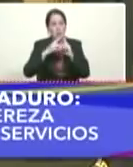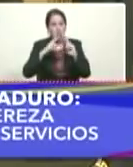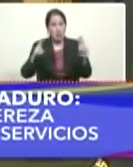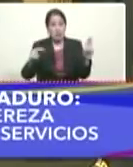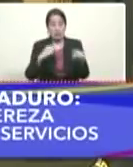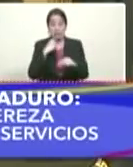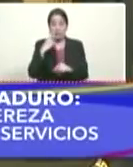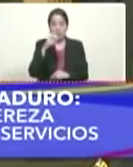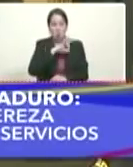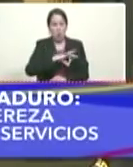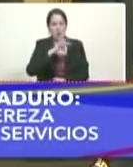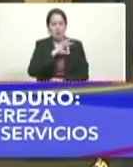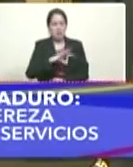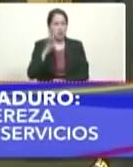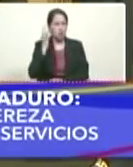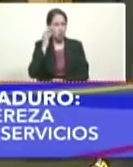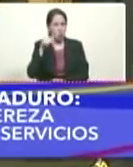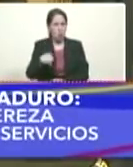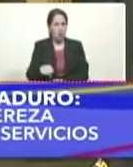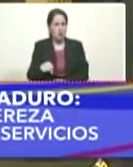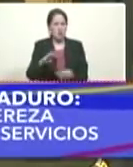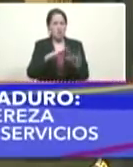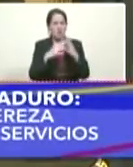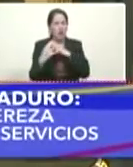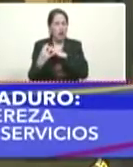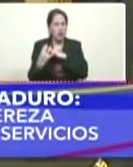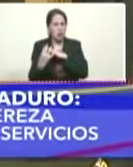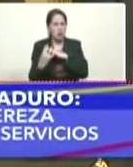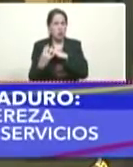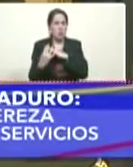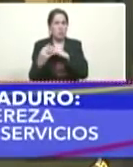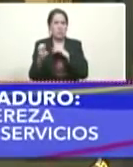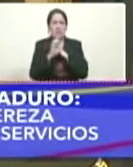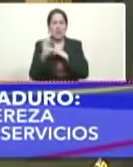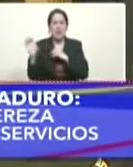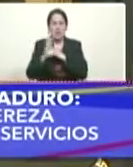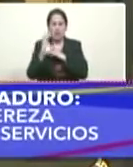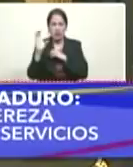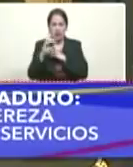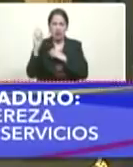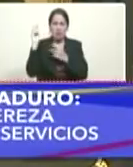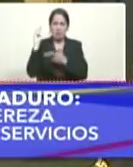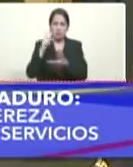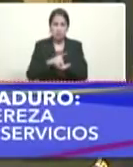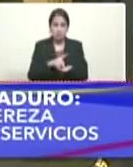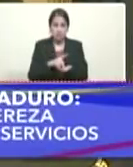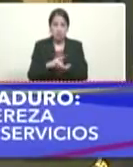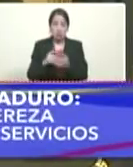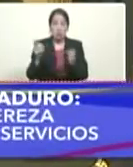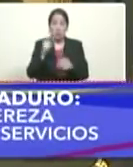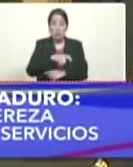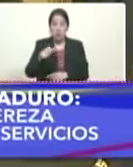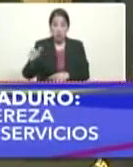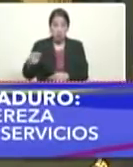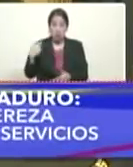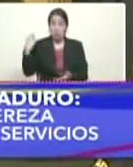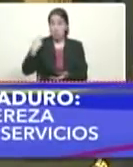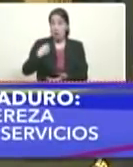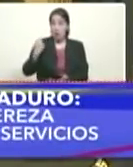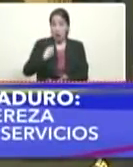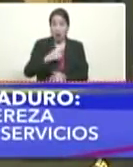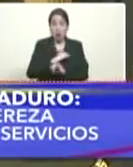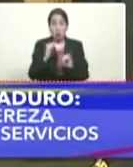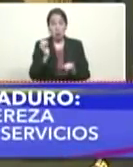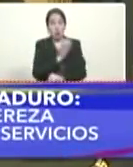en un barrio aquí en el este de caracas cuando llegaron unas personas pagas por la derecha fascista